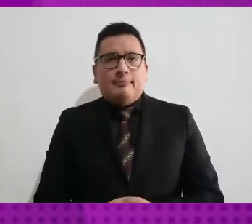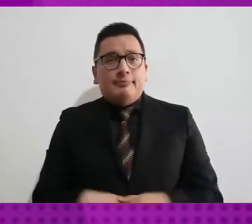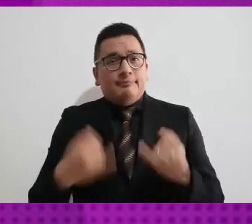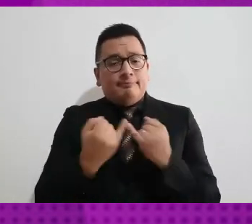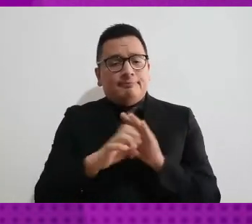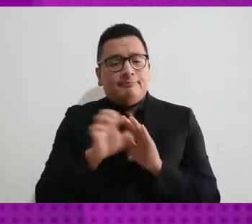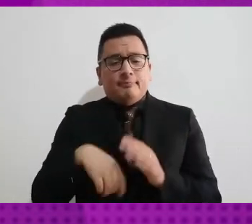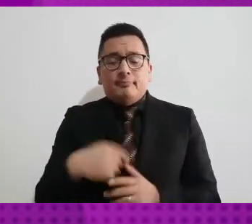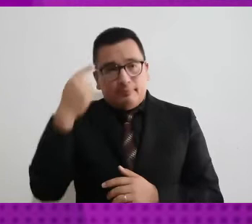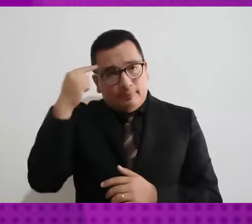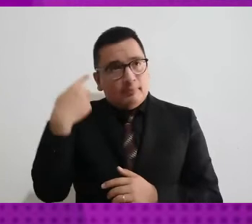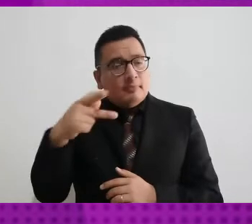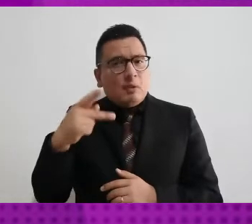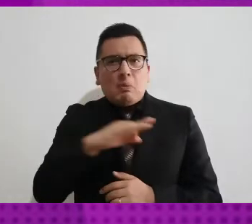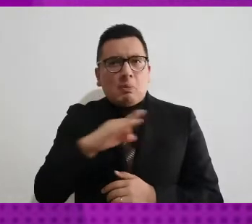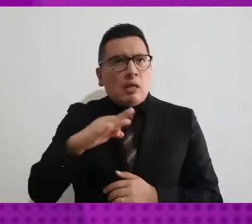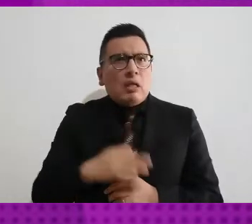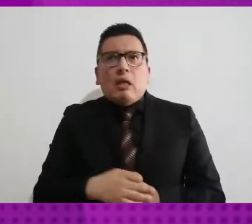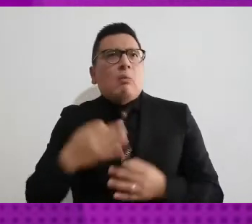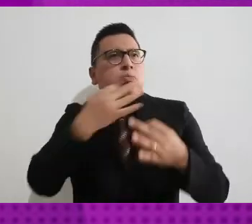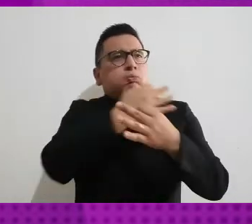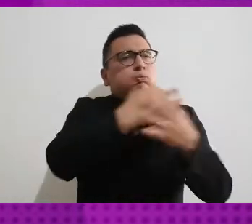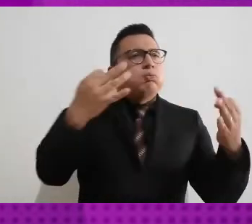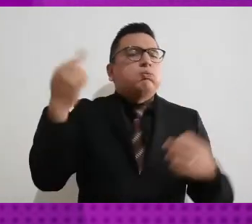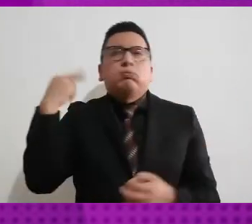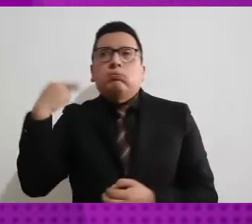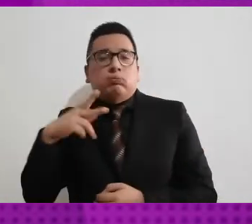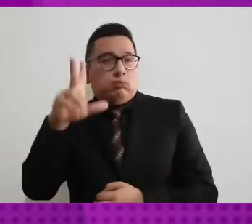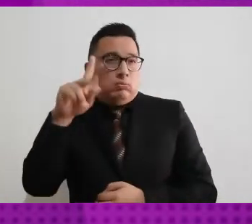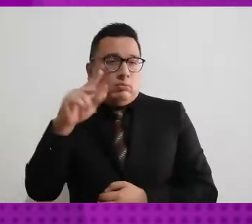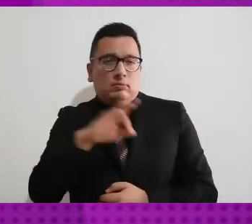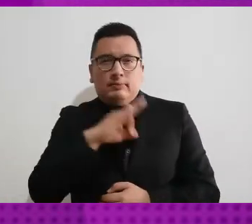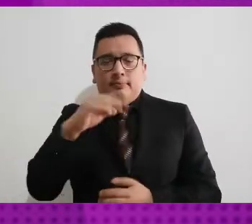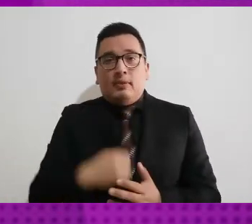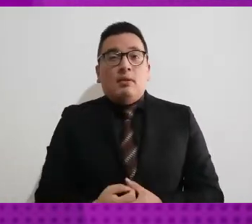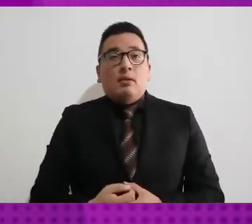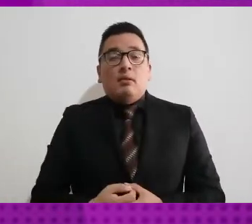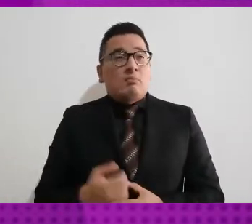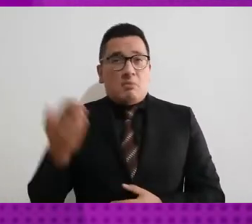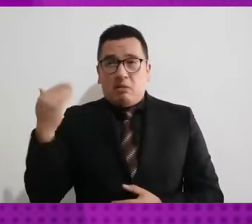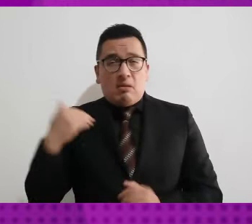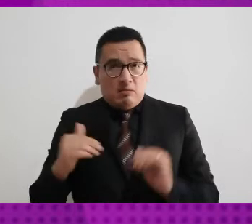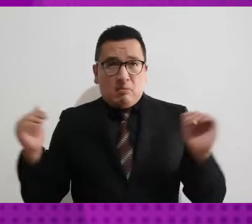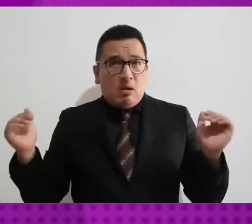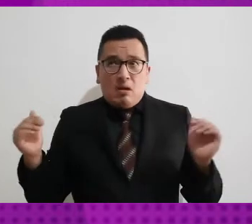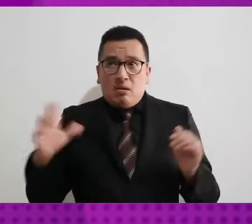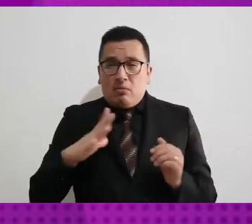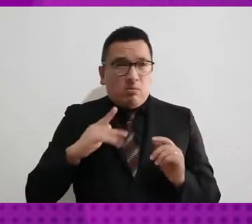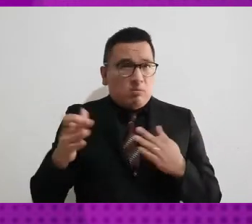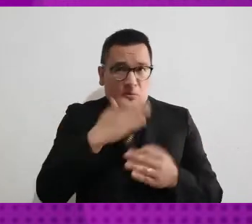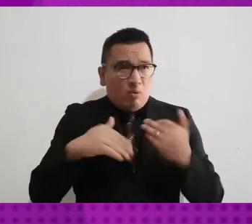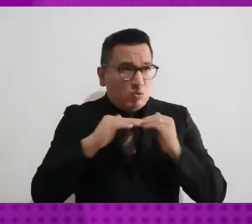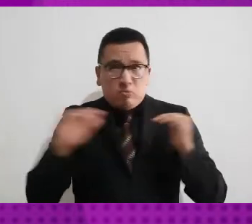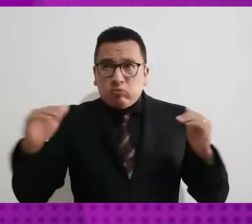con el acceso a la radio y la televisión. No había realmente una participación equitativa de los partidos políticos